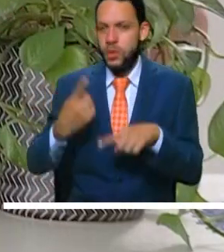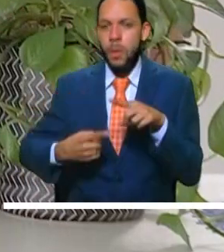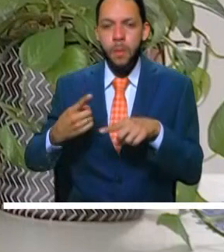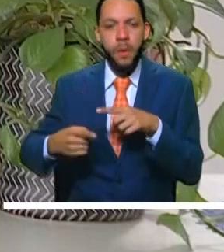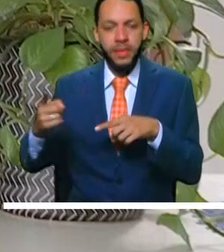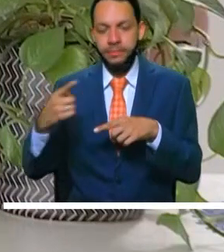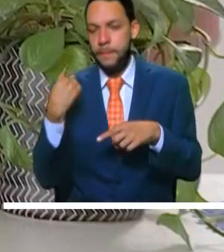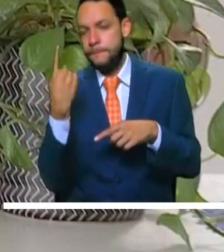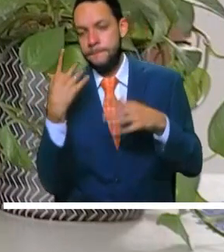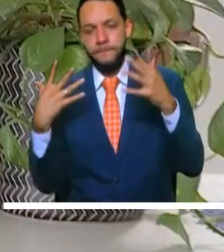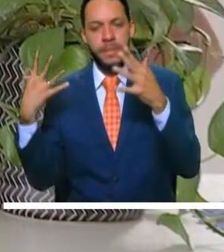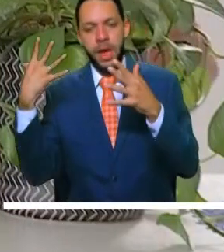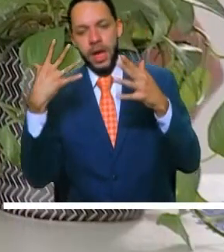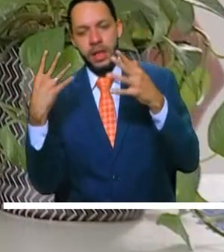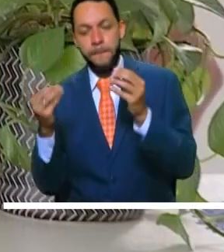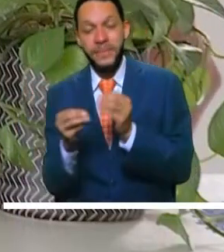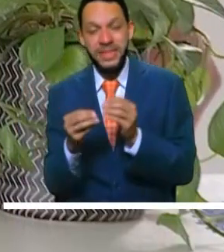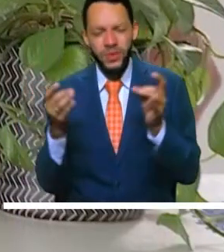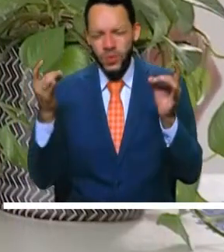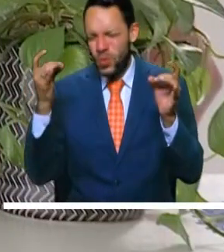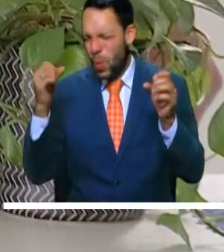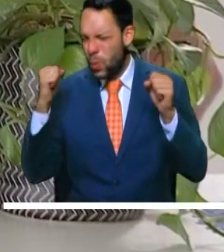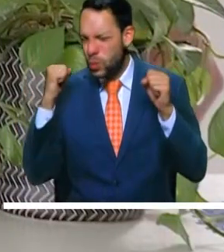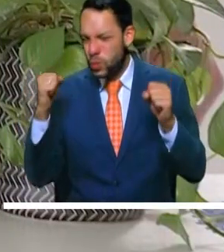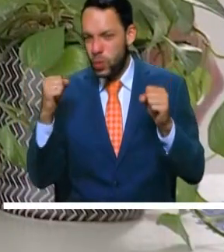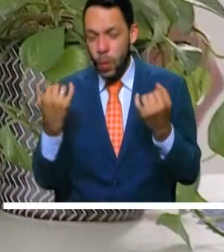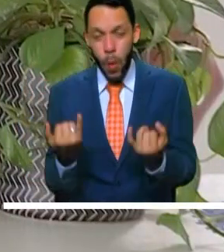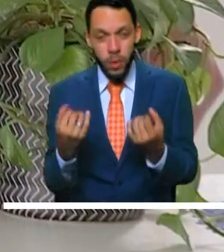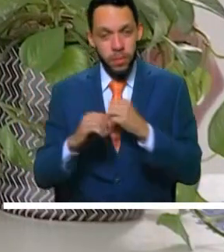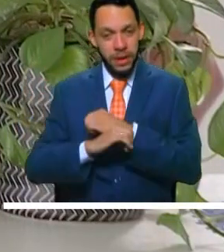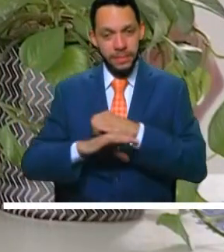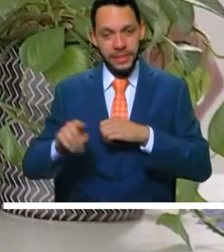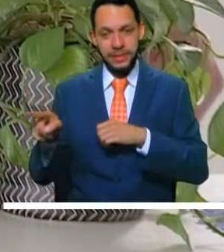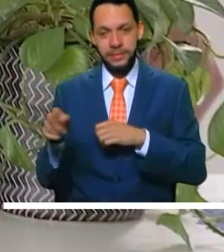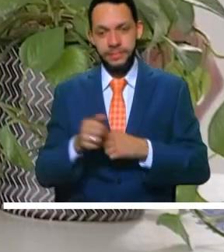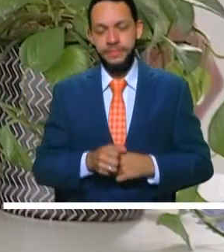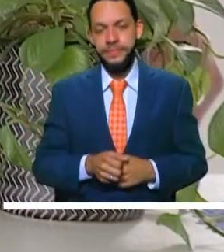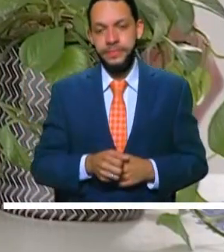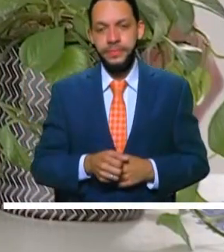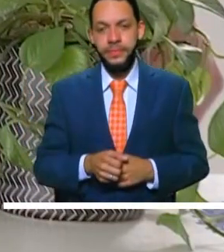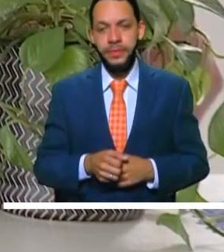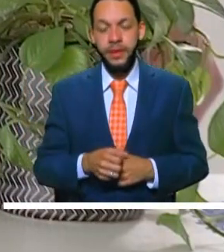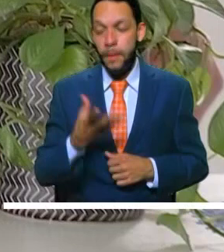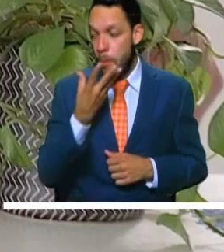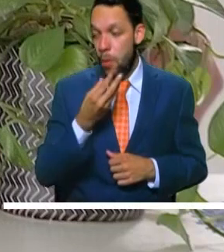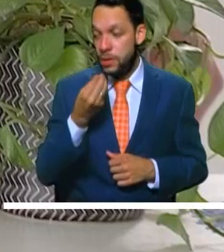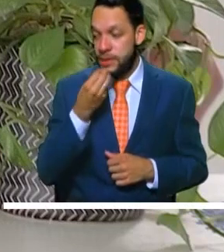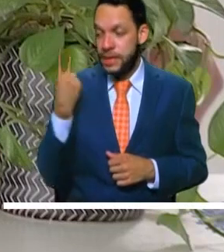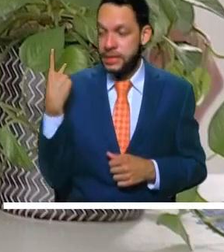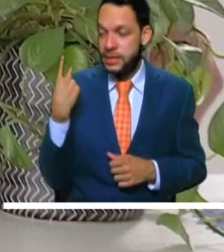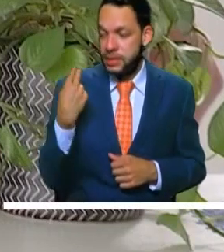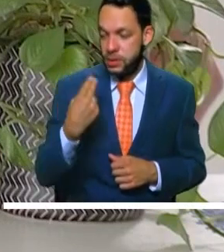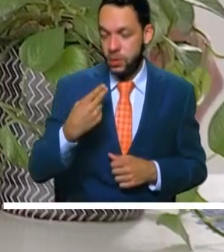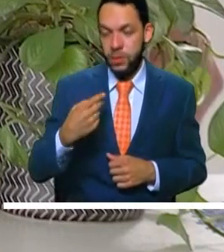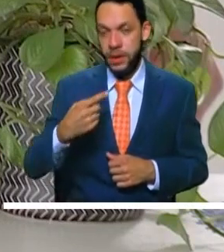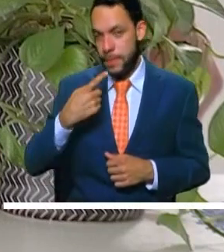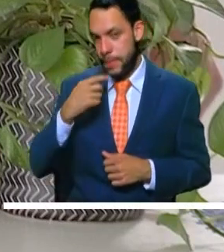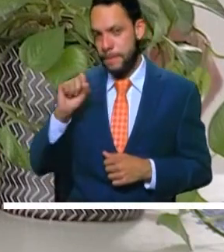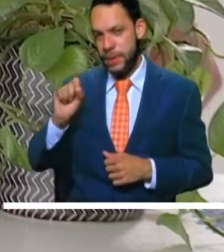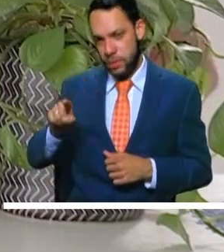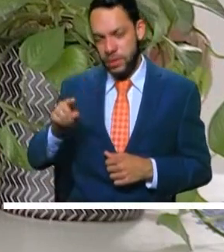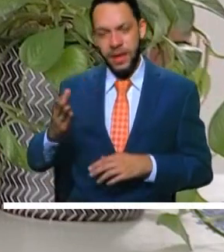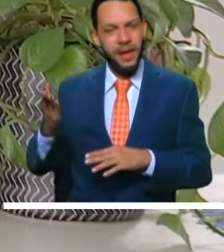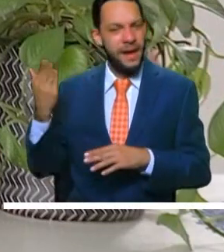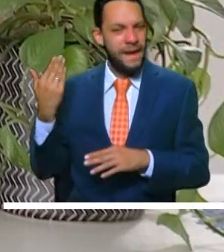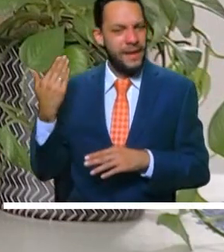mareada, se sentía con dolor de cabeza y demás. Lo bonito de la historia de ella es que ayer insistió mucho de que venía a hacerse